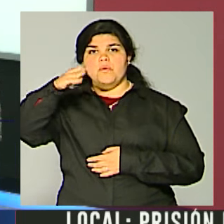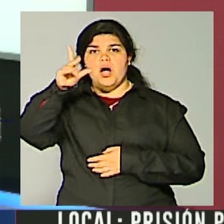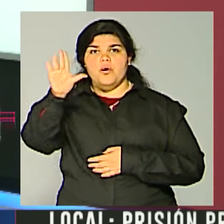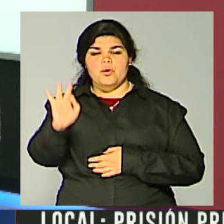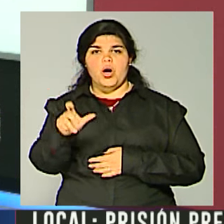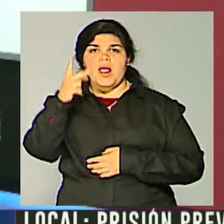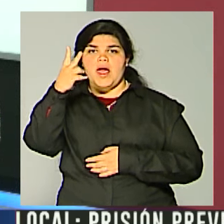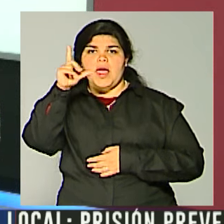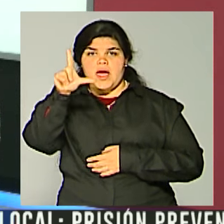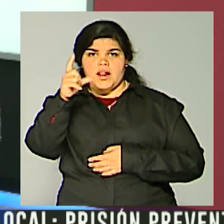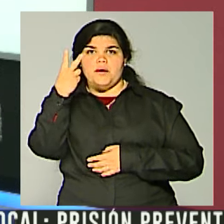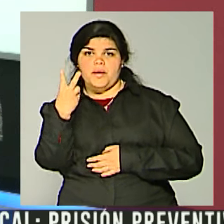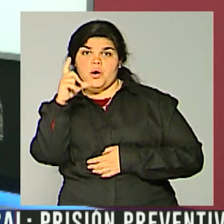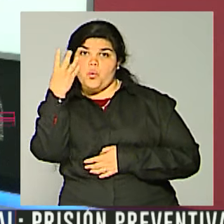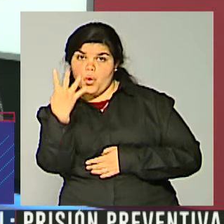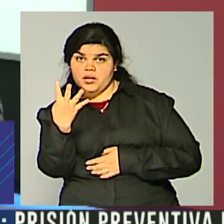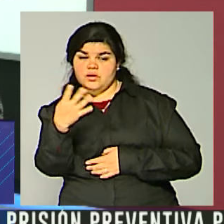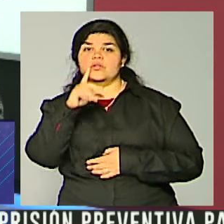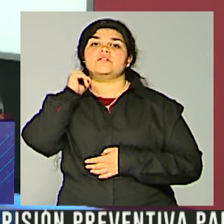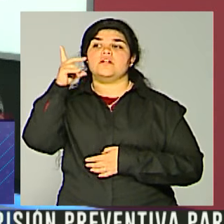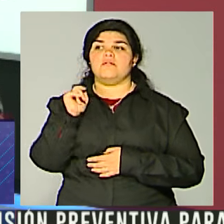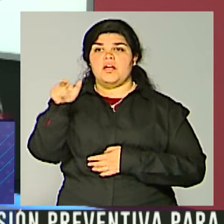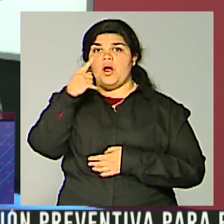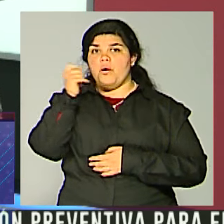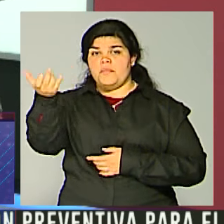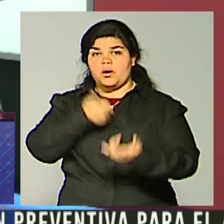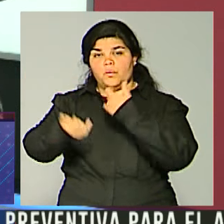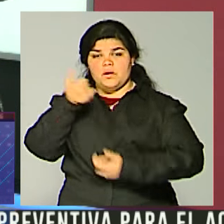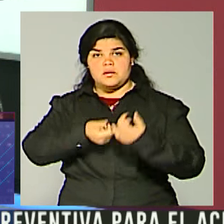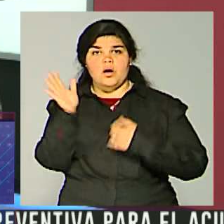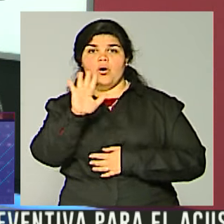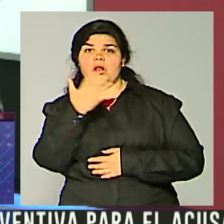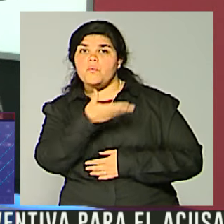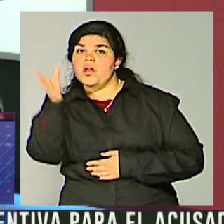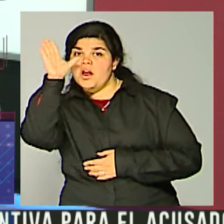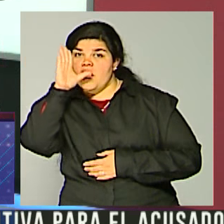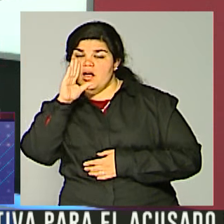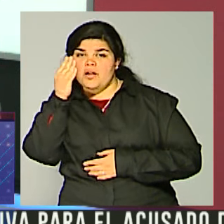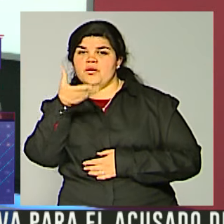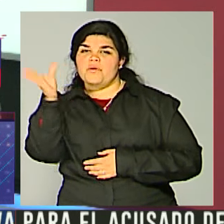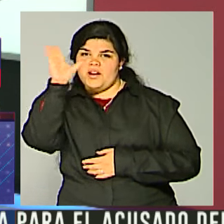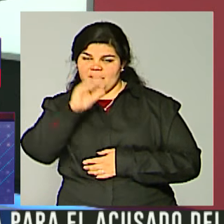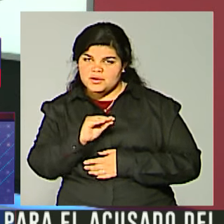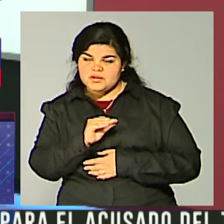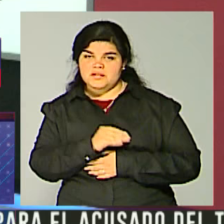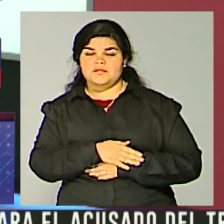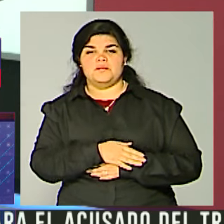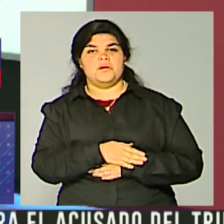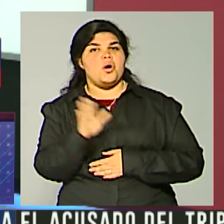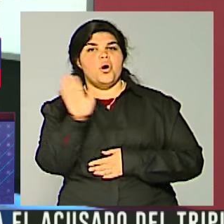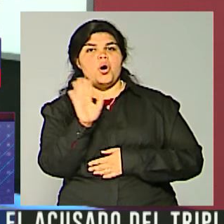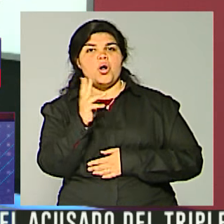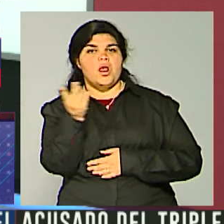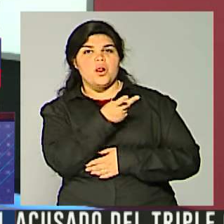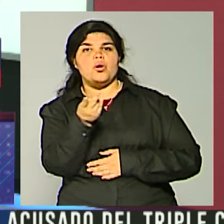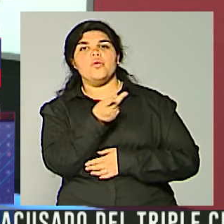San Rafael, que nos va a dar detalles de lo que sucedía en la jornada de hoy. ¿Qué tal? Muy buenos días, muy buenas noches, Pablo. ¿Cómo están, Claudia,